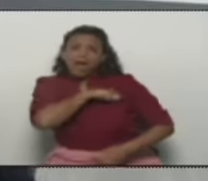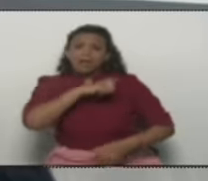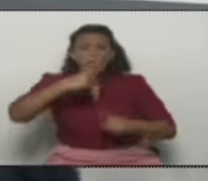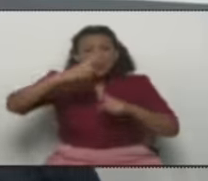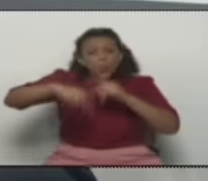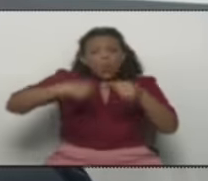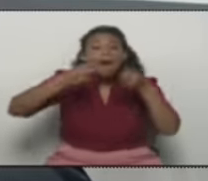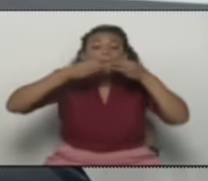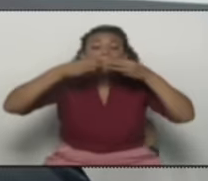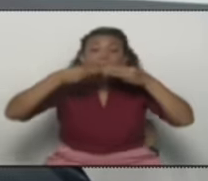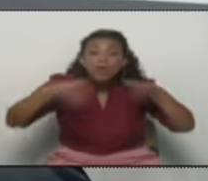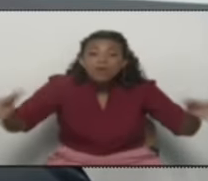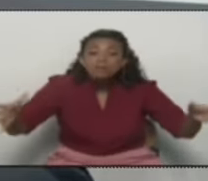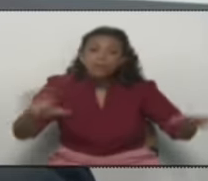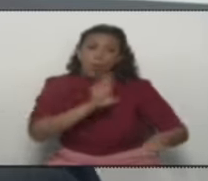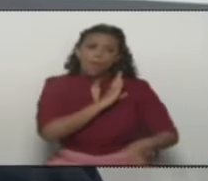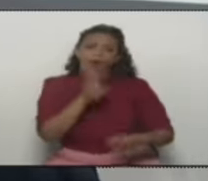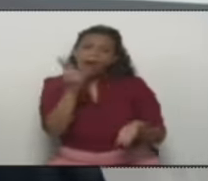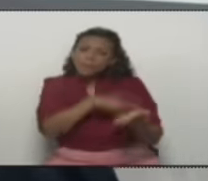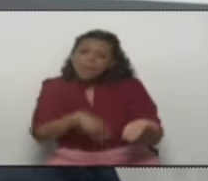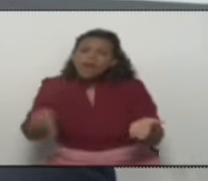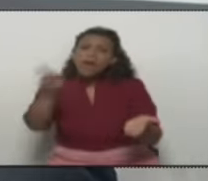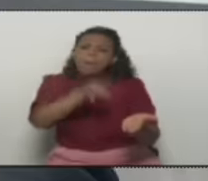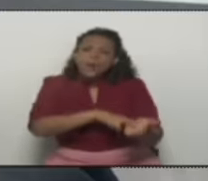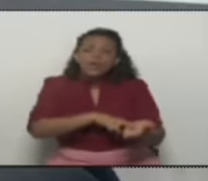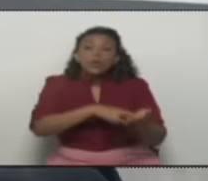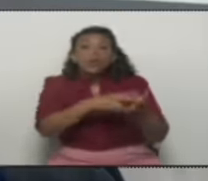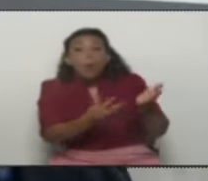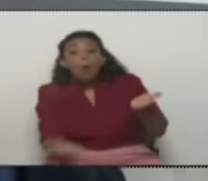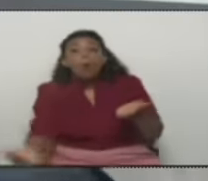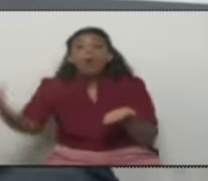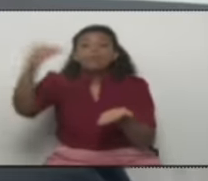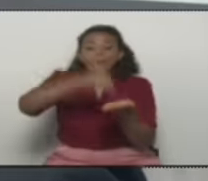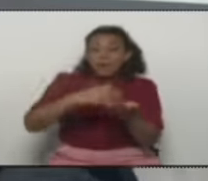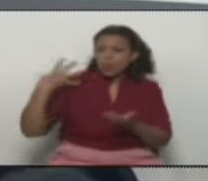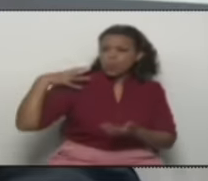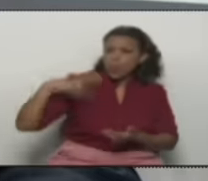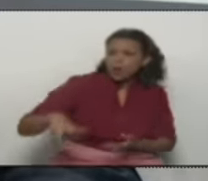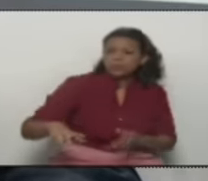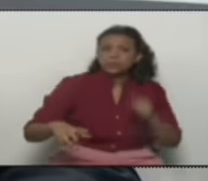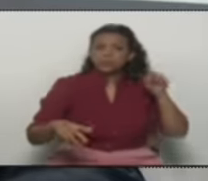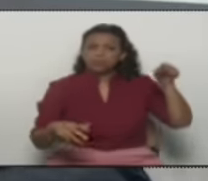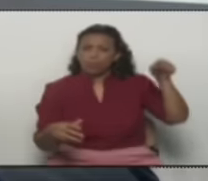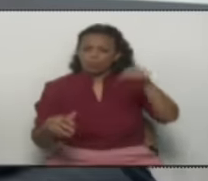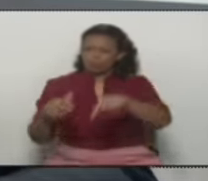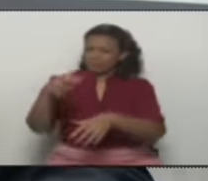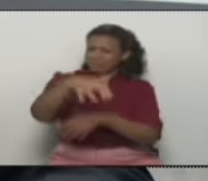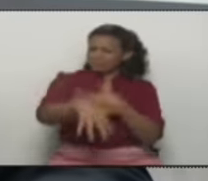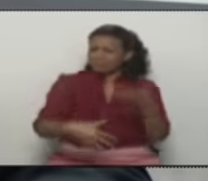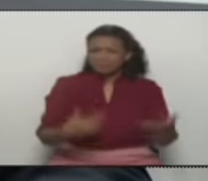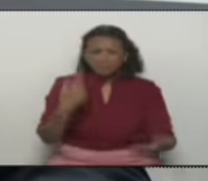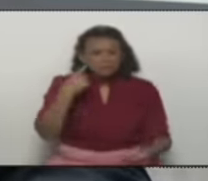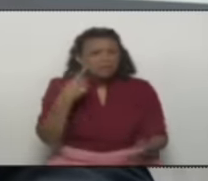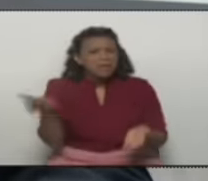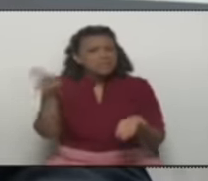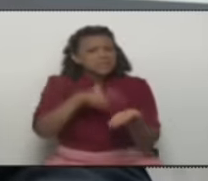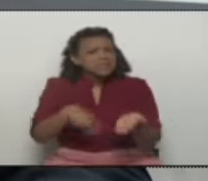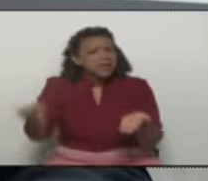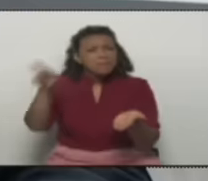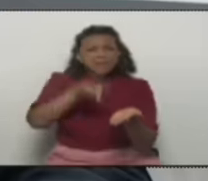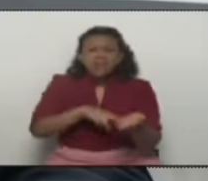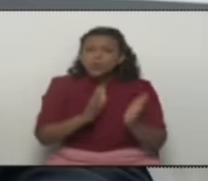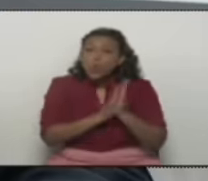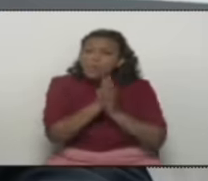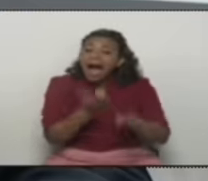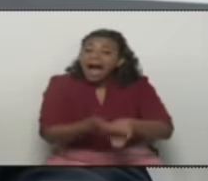los políticos locales lo repiten, y luego se recoge otra vez en Washington como si hubiera aparecido acá. Y lo que encontramos fue que había un plan,